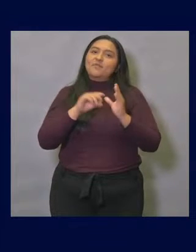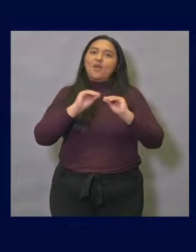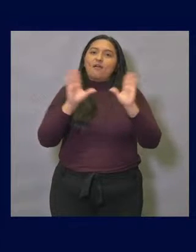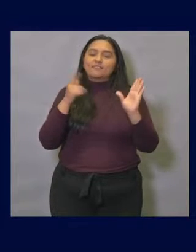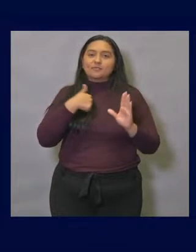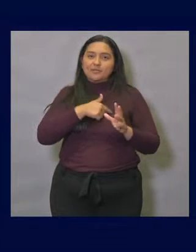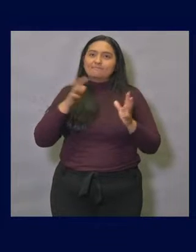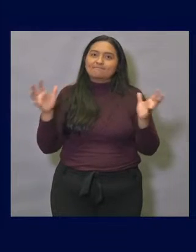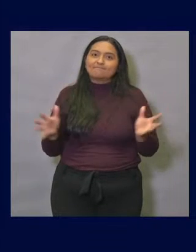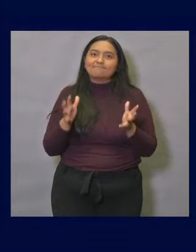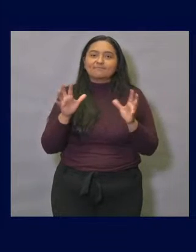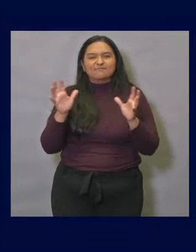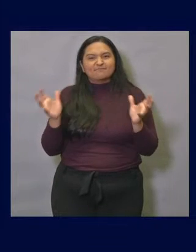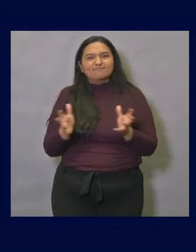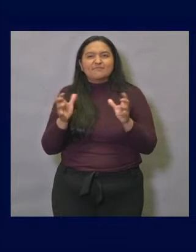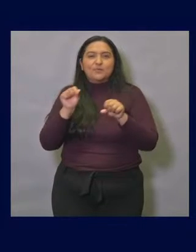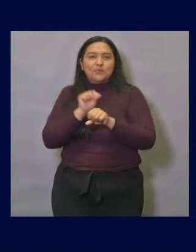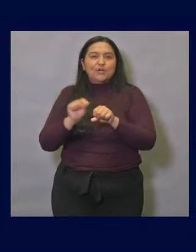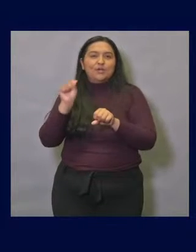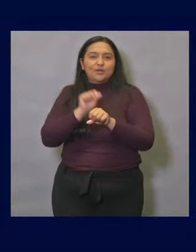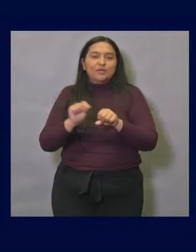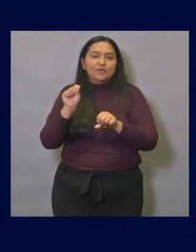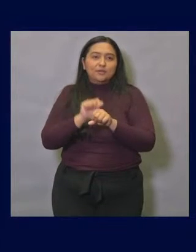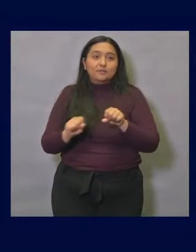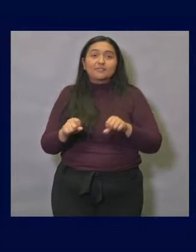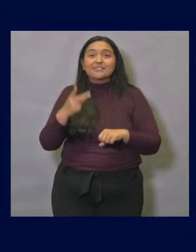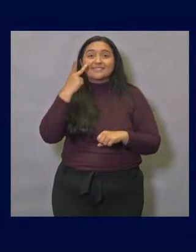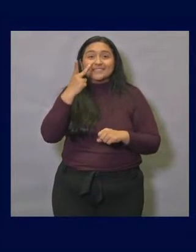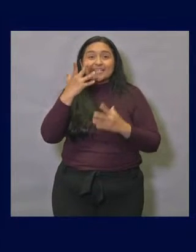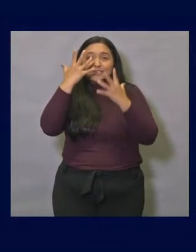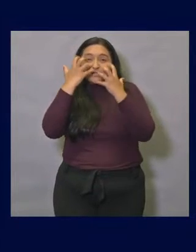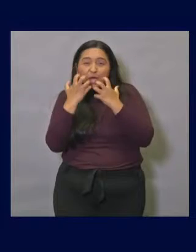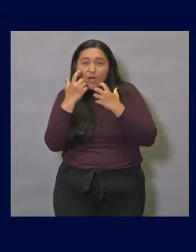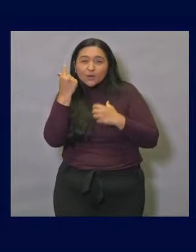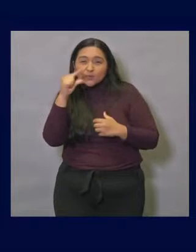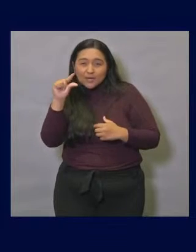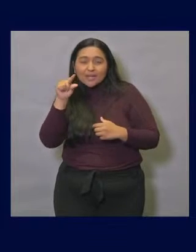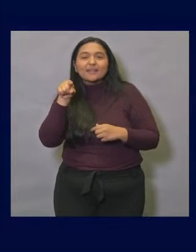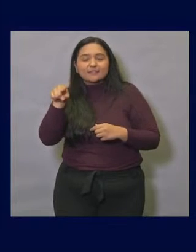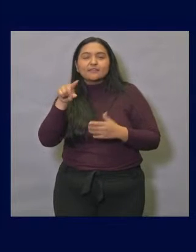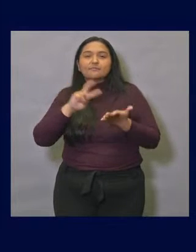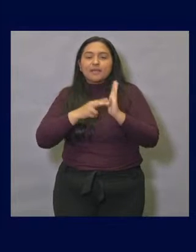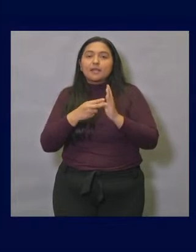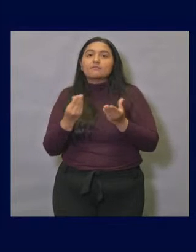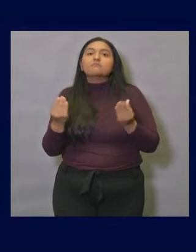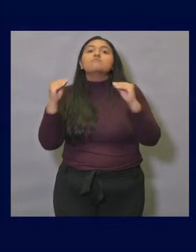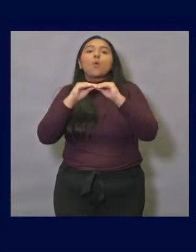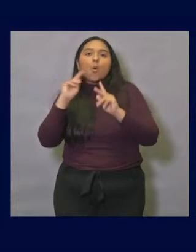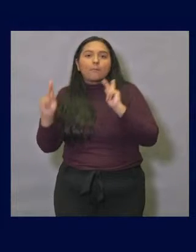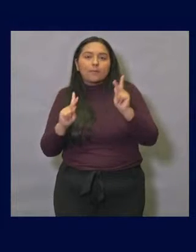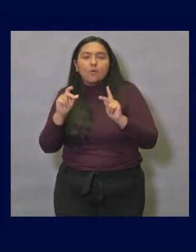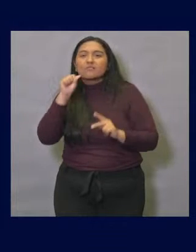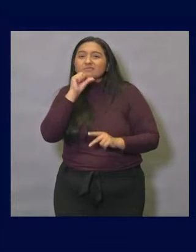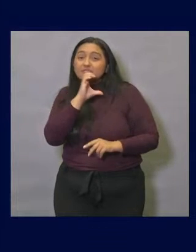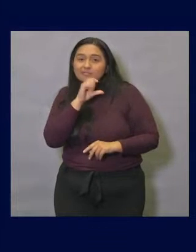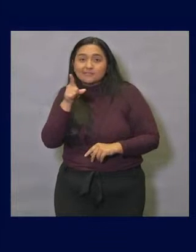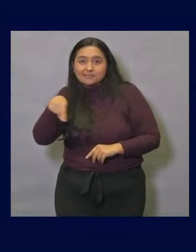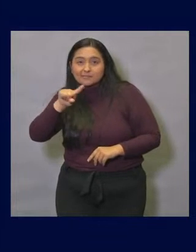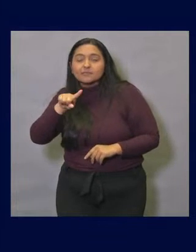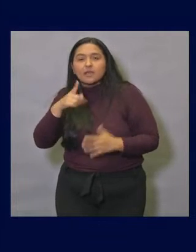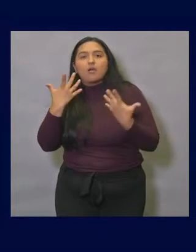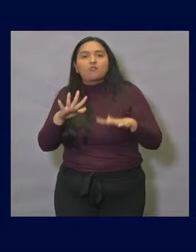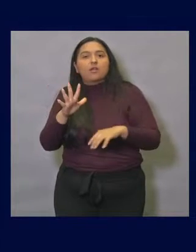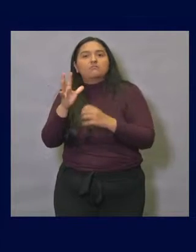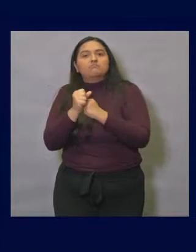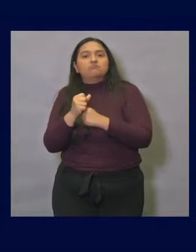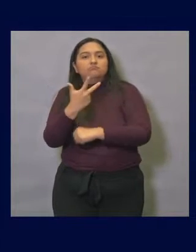esfuerzo. Cuanto más oscuras sean las áreas verdes en este mapa, mayor será la proporción de personas mayores que viven ahí que han